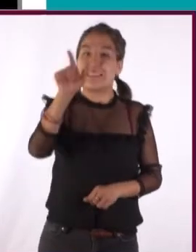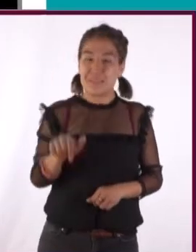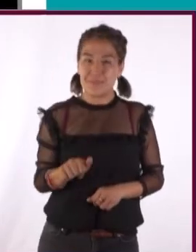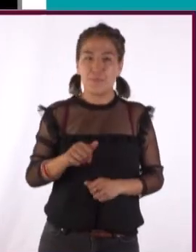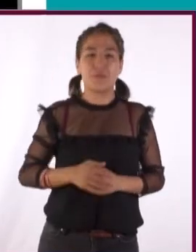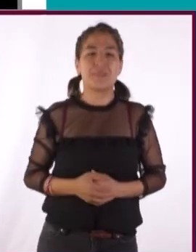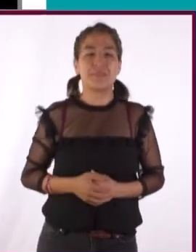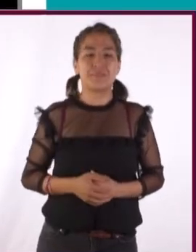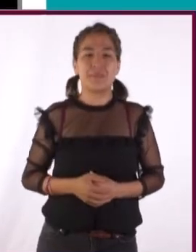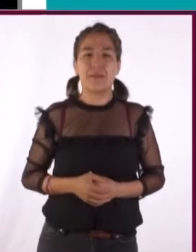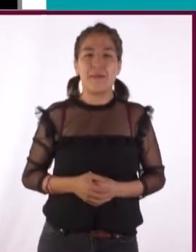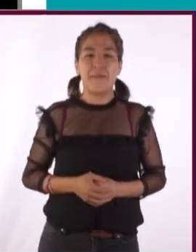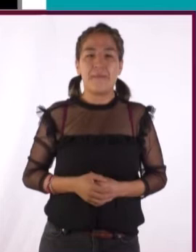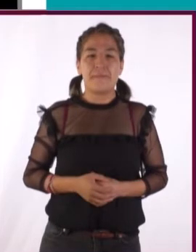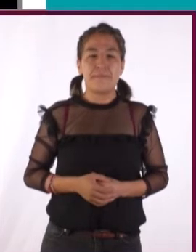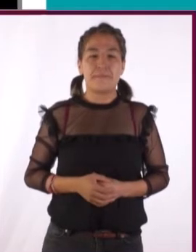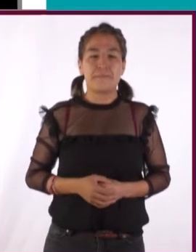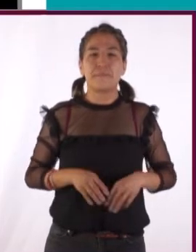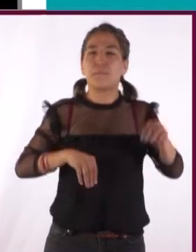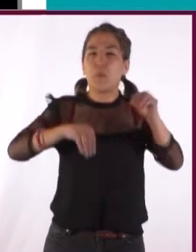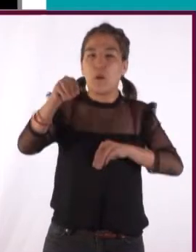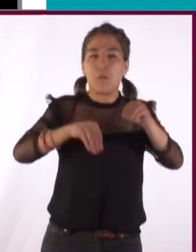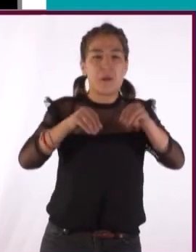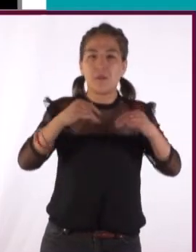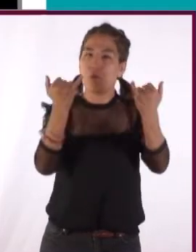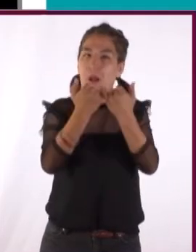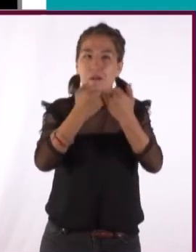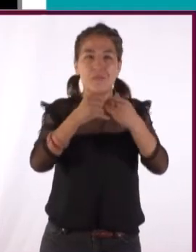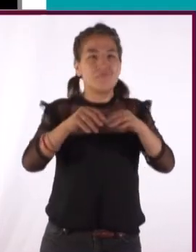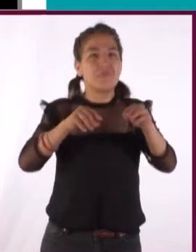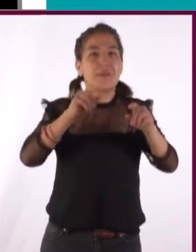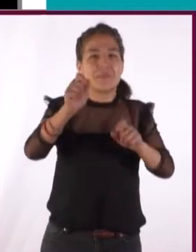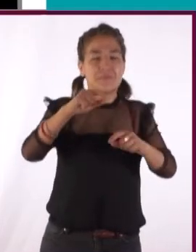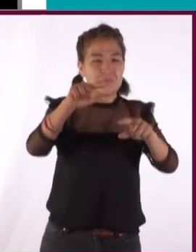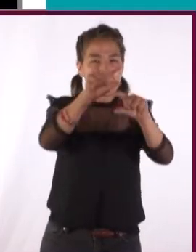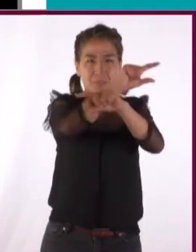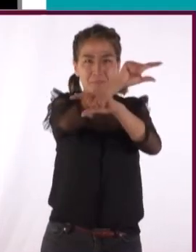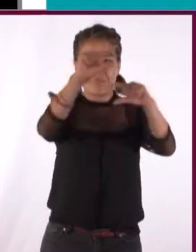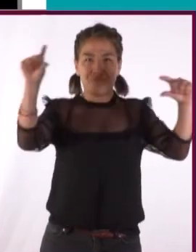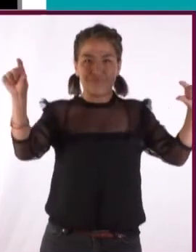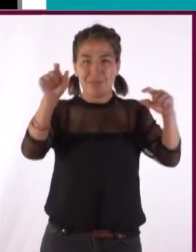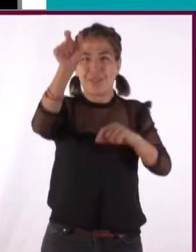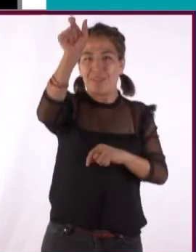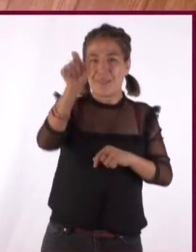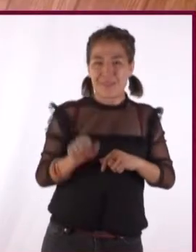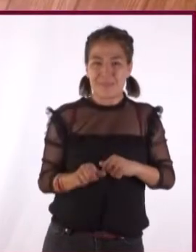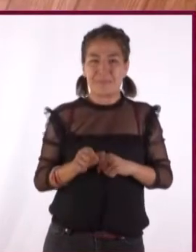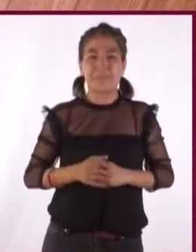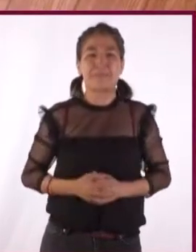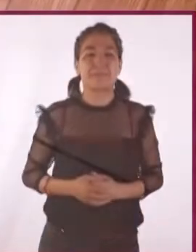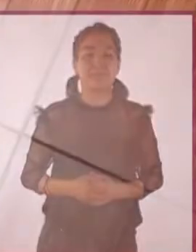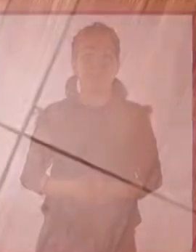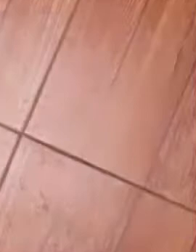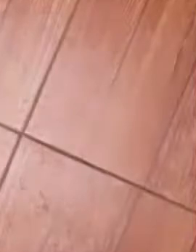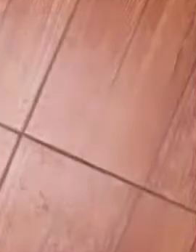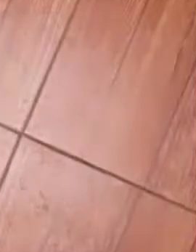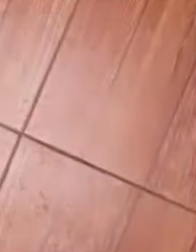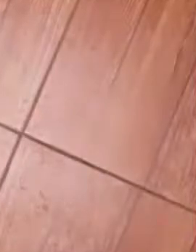Después trazaremos segmentos perpendiculares paralelos entre sí en cada una de las líneas horizontales.